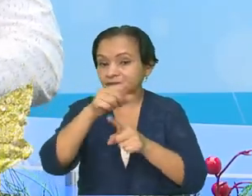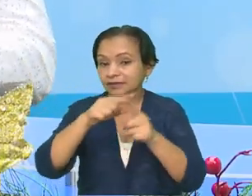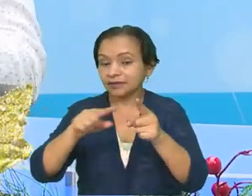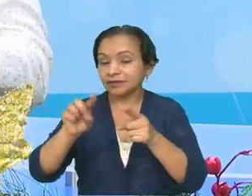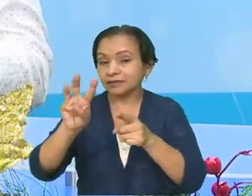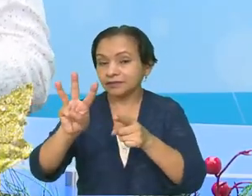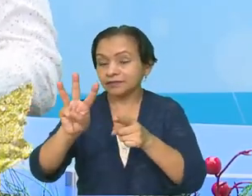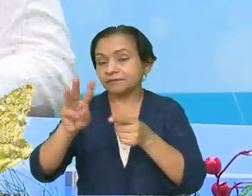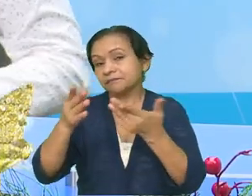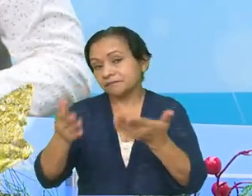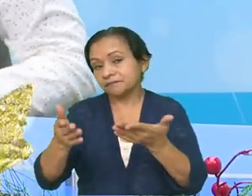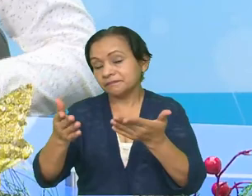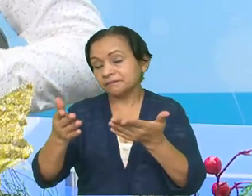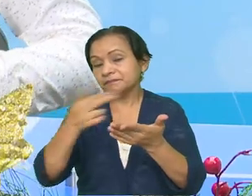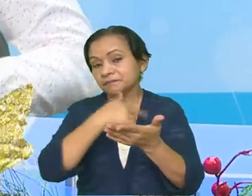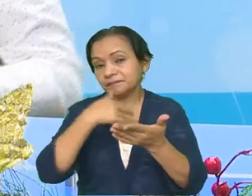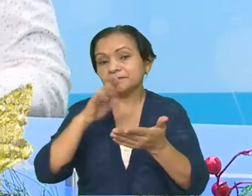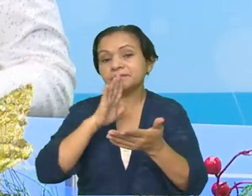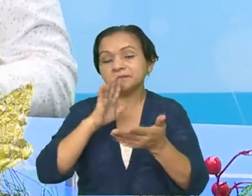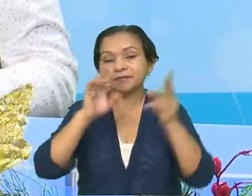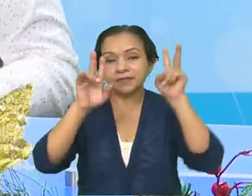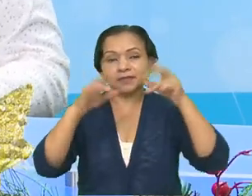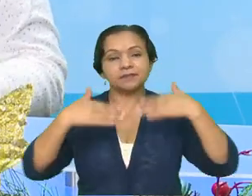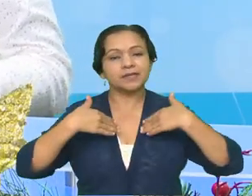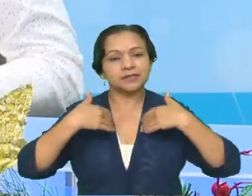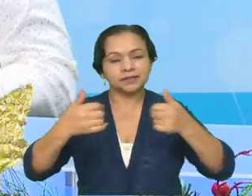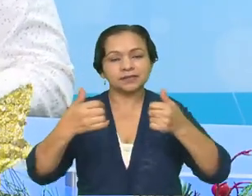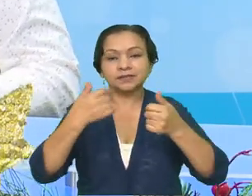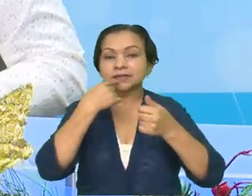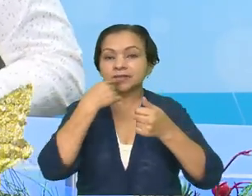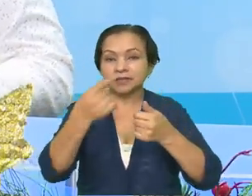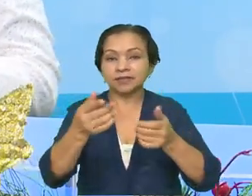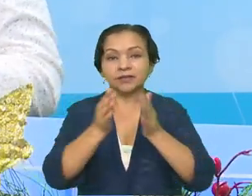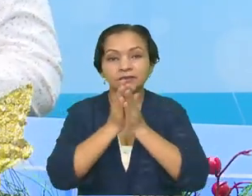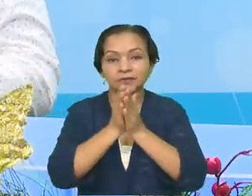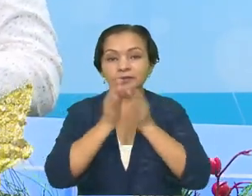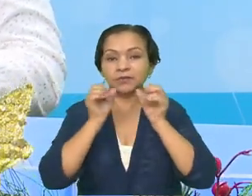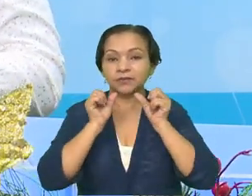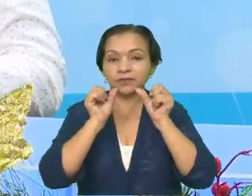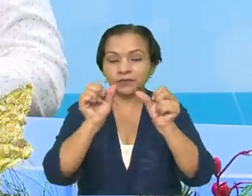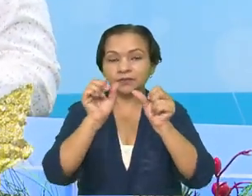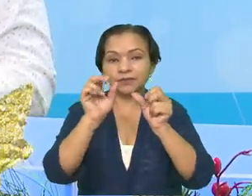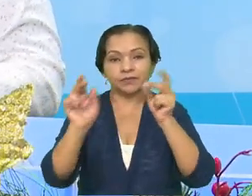una cita para conversar sobre temas de salud. Le invito a que siga en la